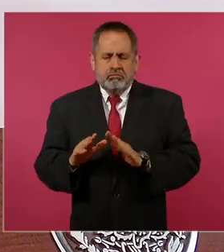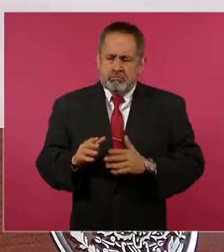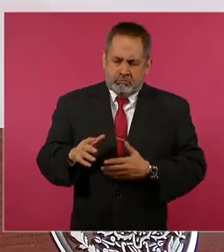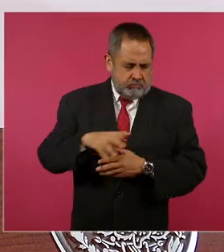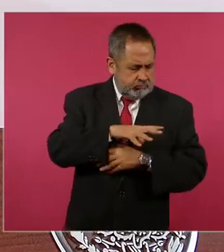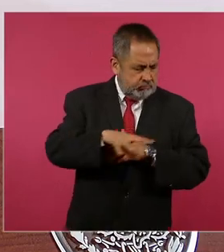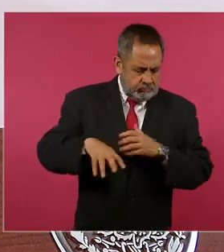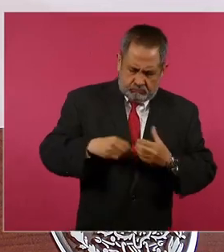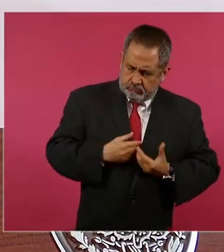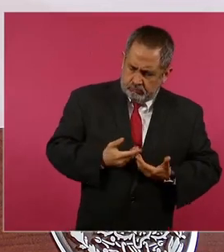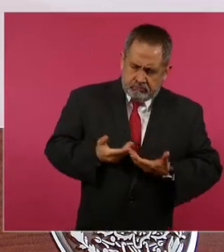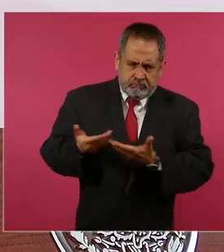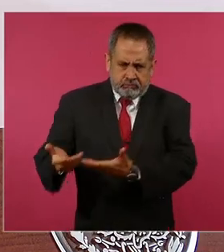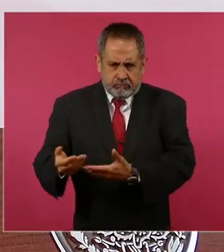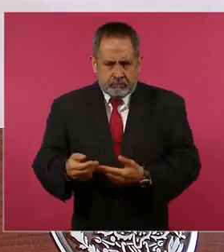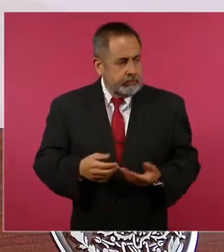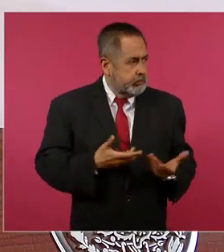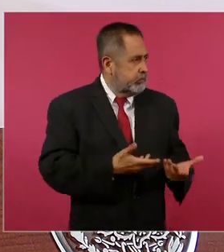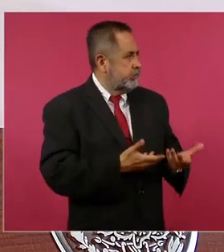ordenada